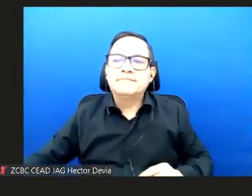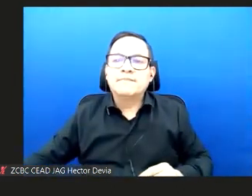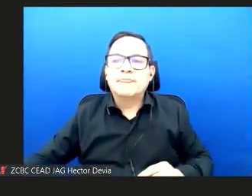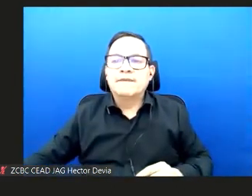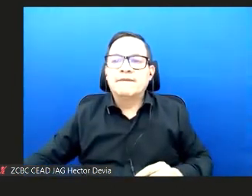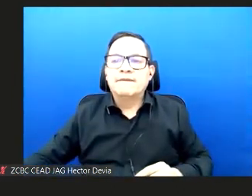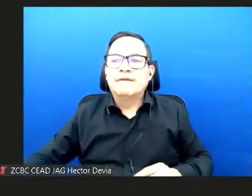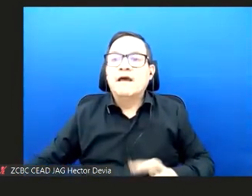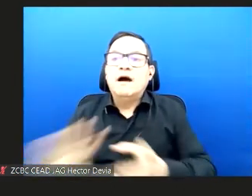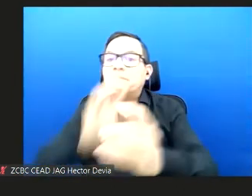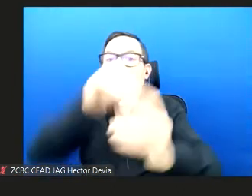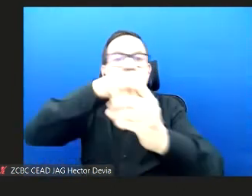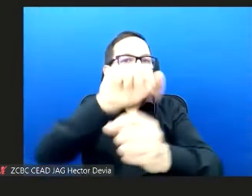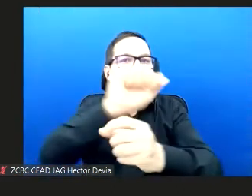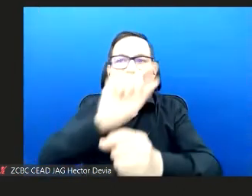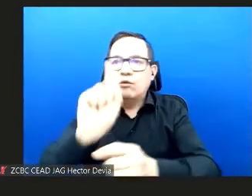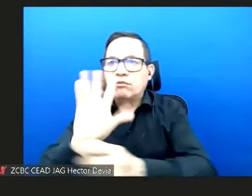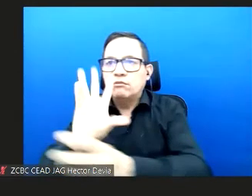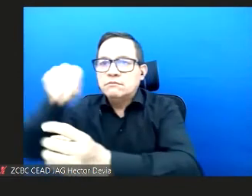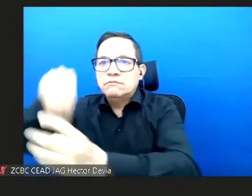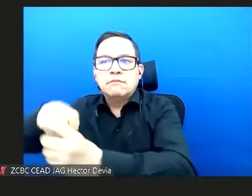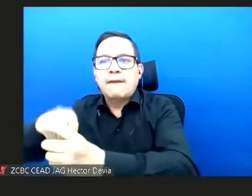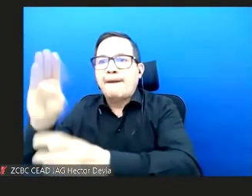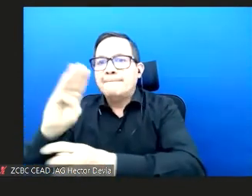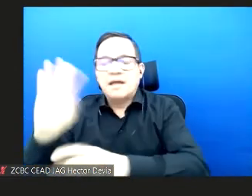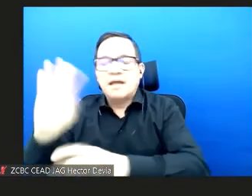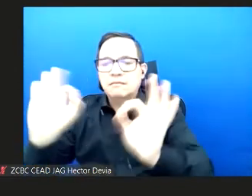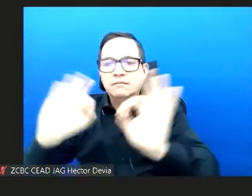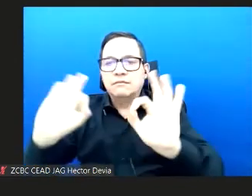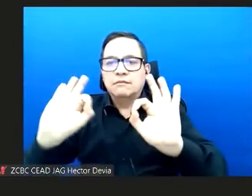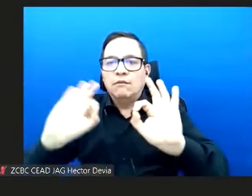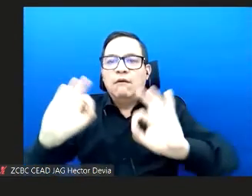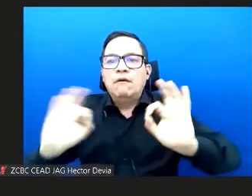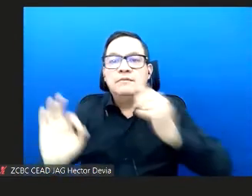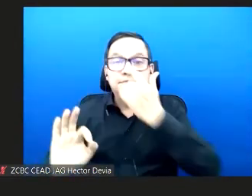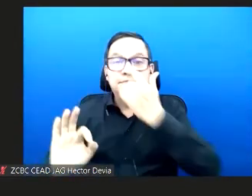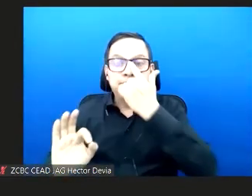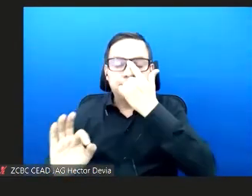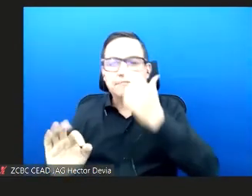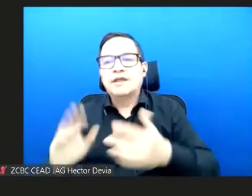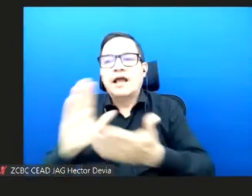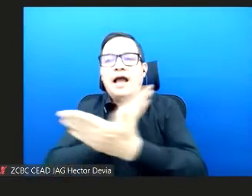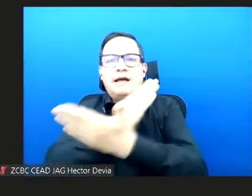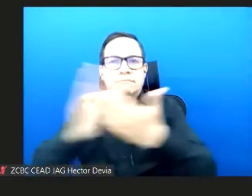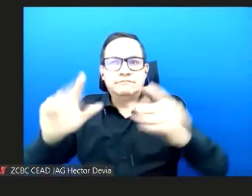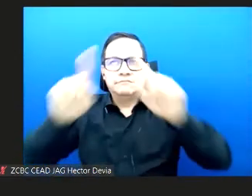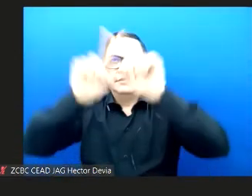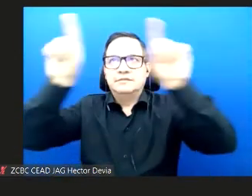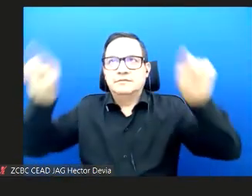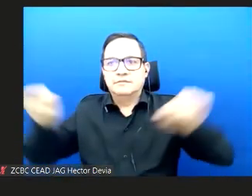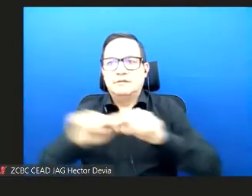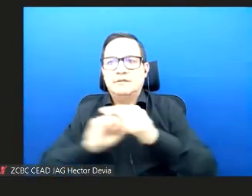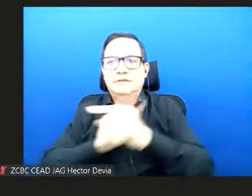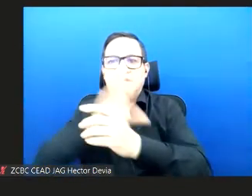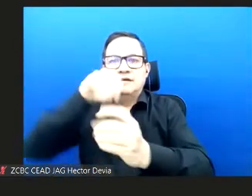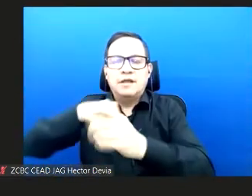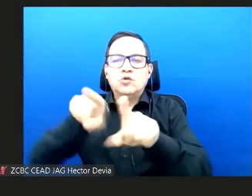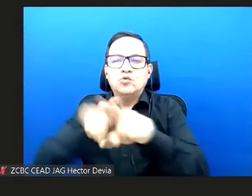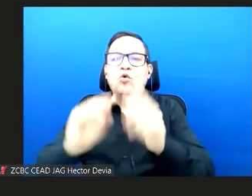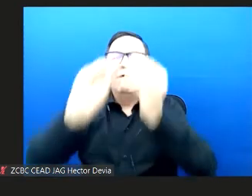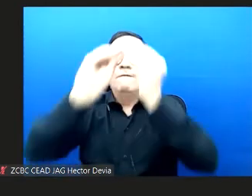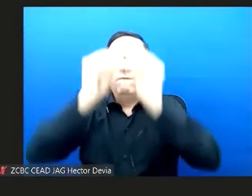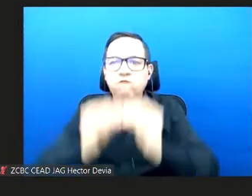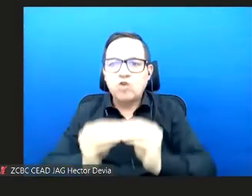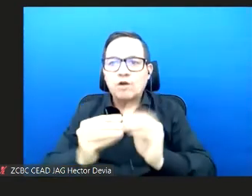hace parte de la unión entre A unión B, ¿sí? Entonces, esa es una forma